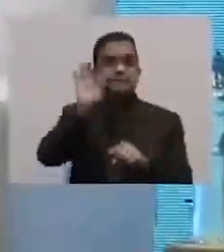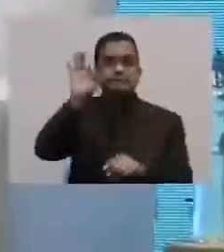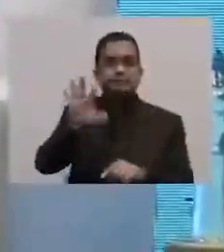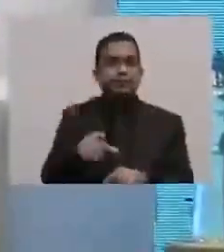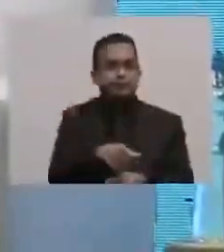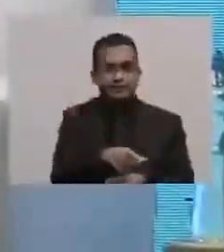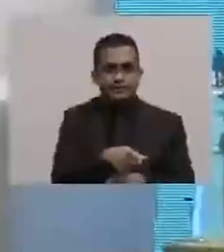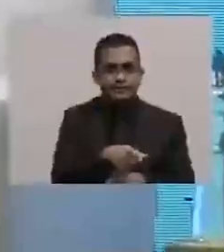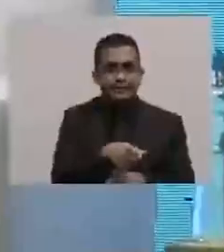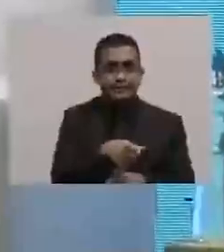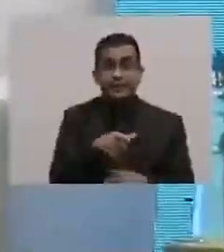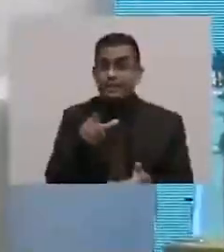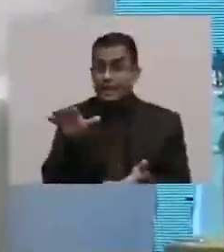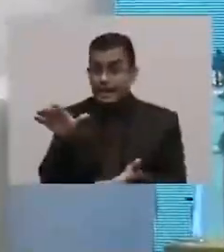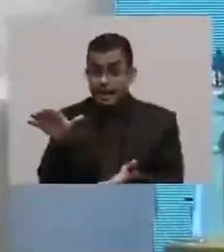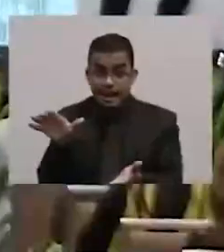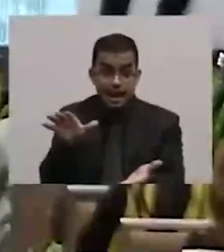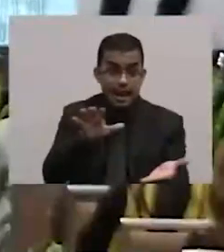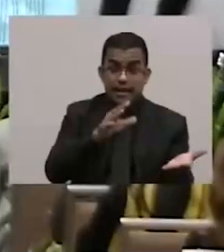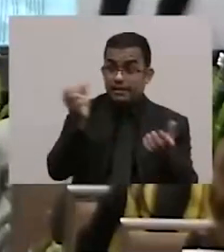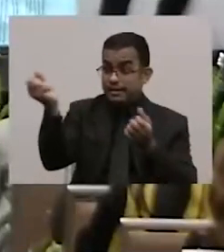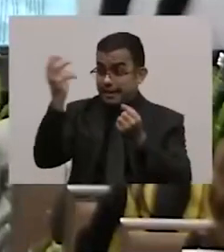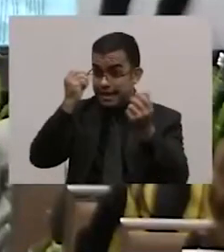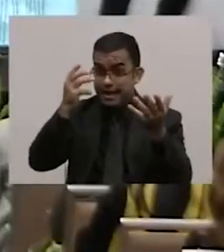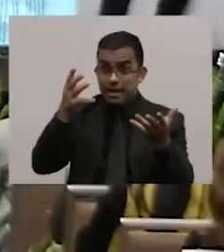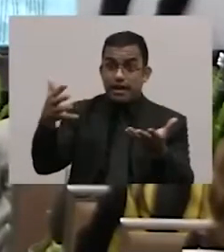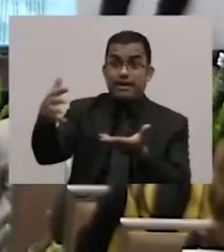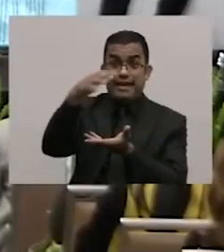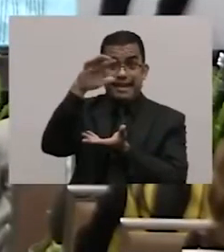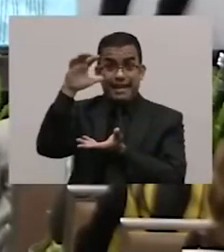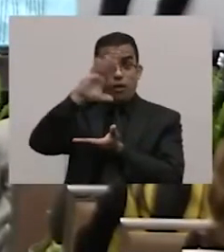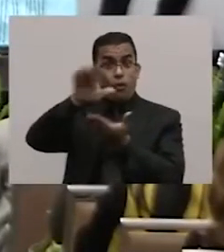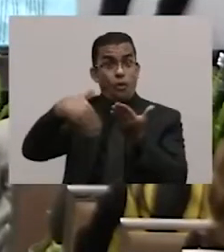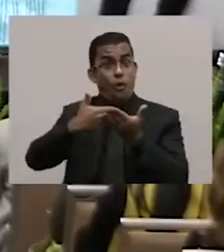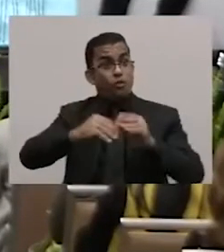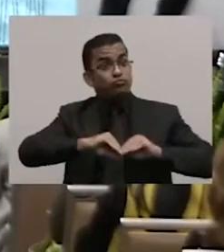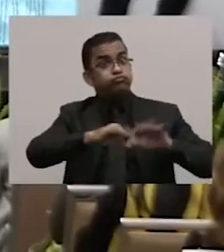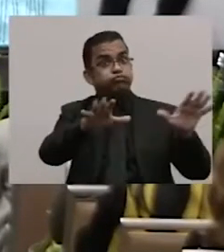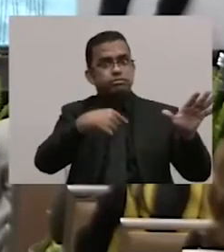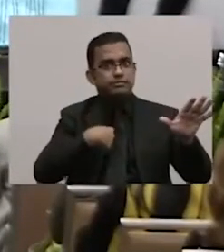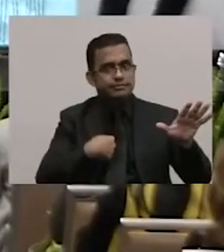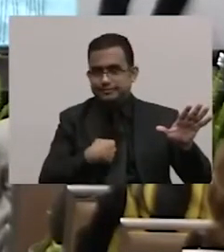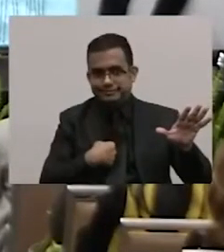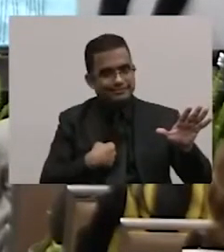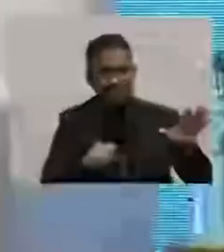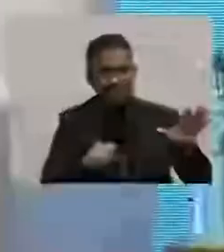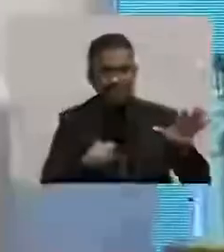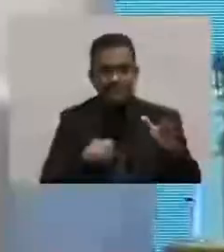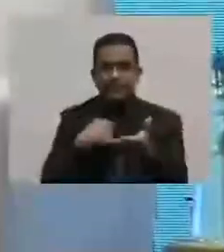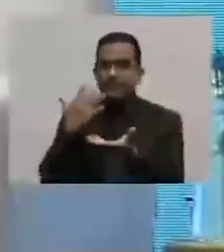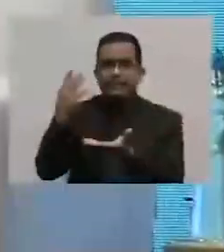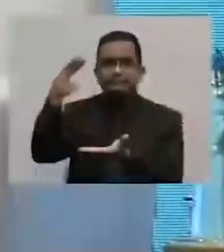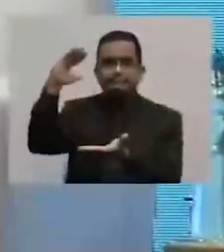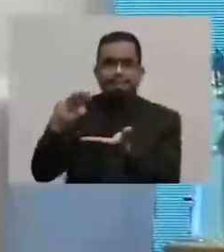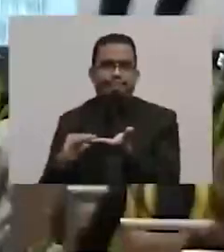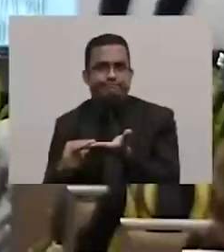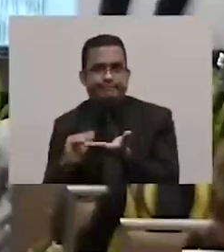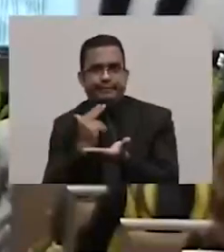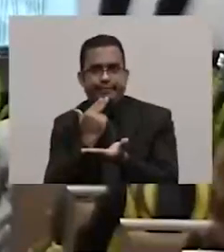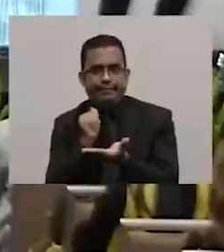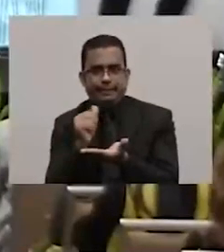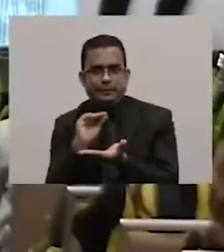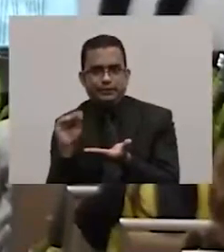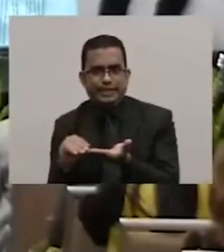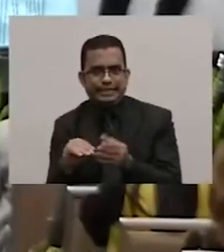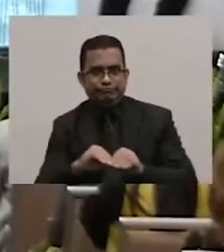publicamos más que el 10% de las cosas que nos dicen, porque hay cosas que me la dicen, pero yo no la puedo comprobar. Yo nunca había escuchado